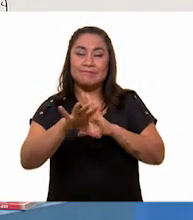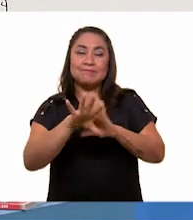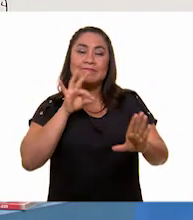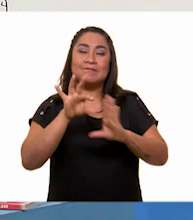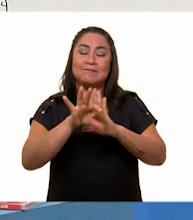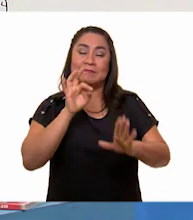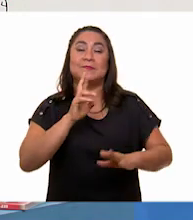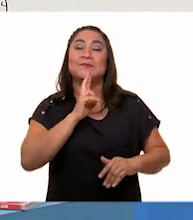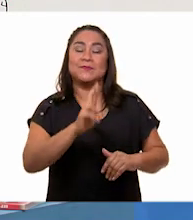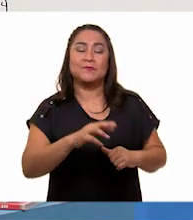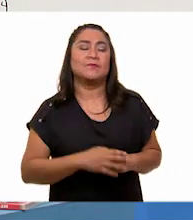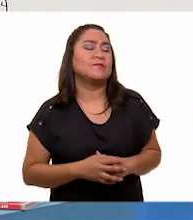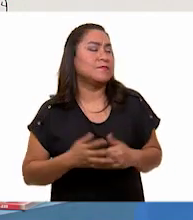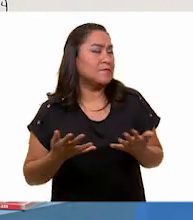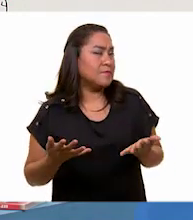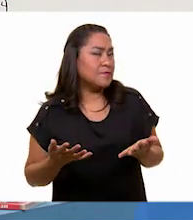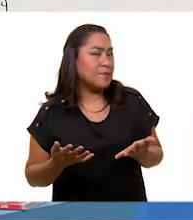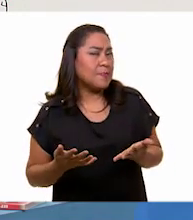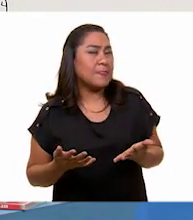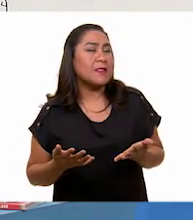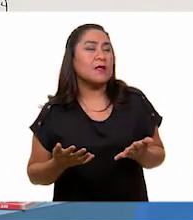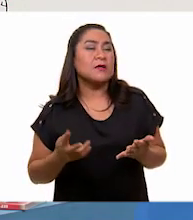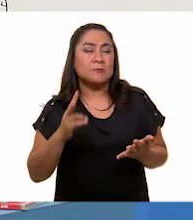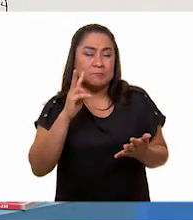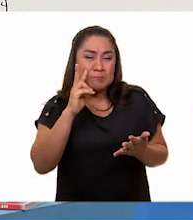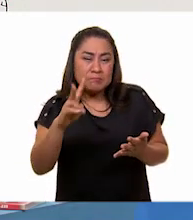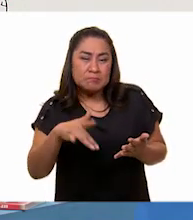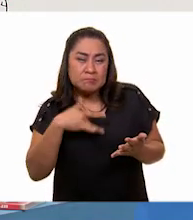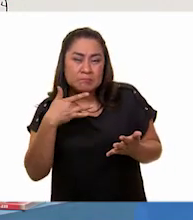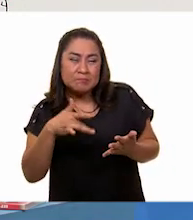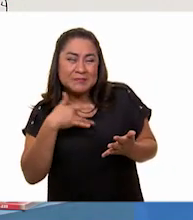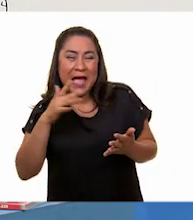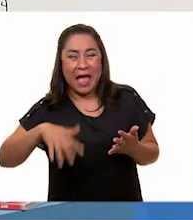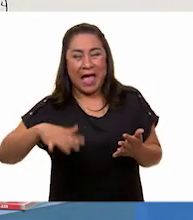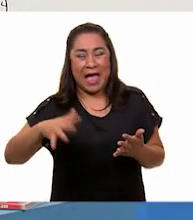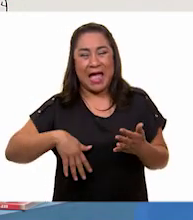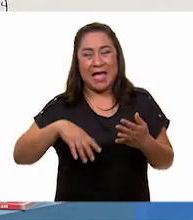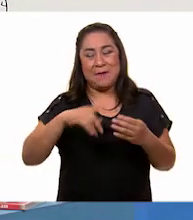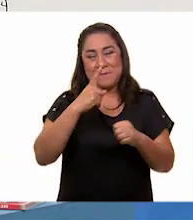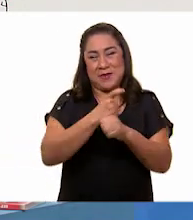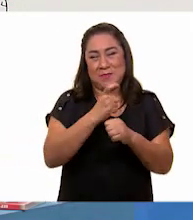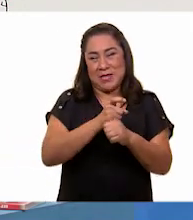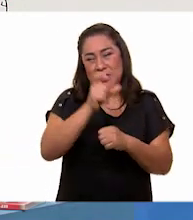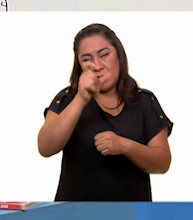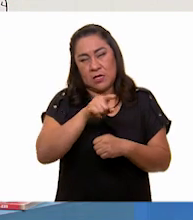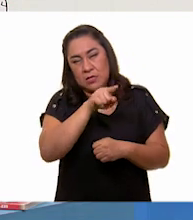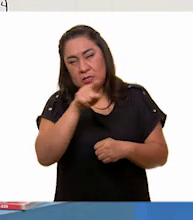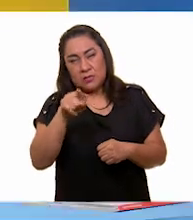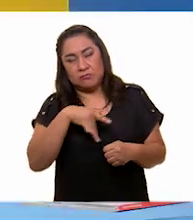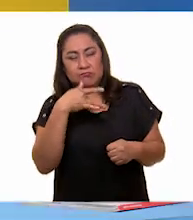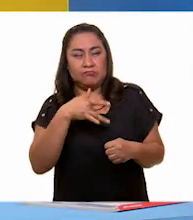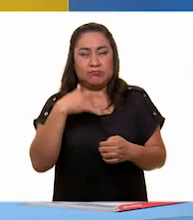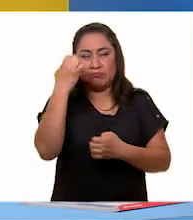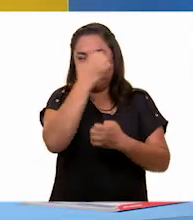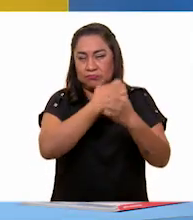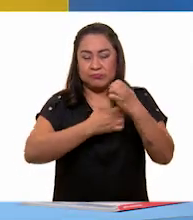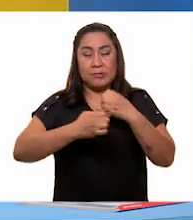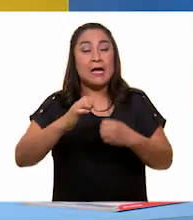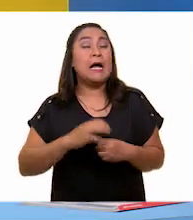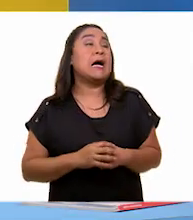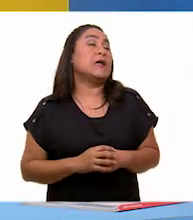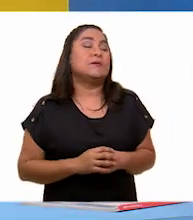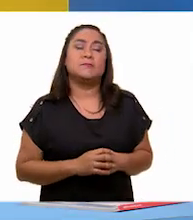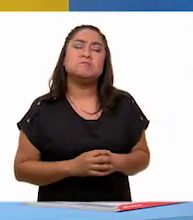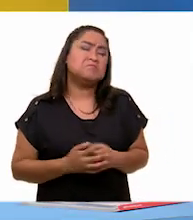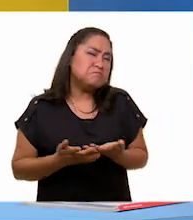¿Qué relación tienen con las estimaciones que realizamos al inicio? Pues que no estábamos